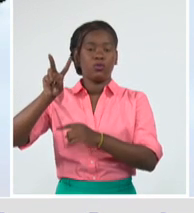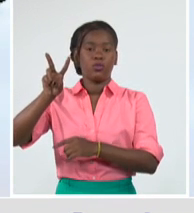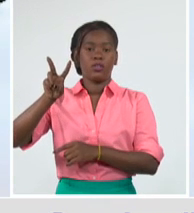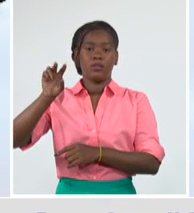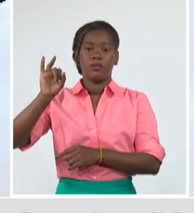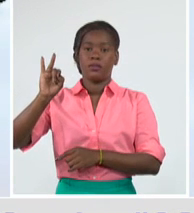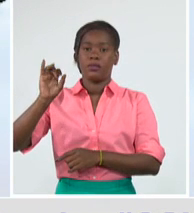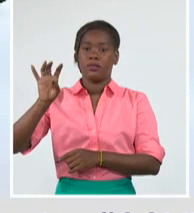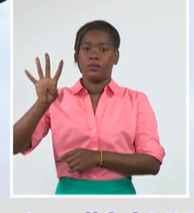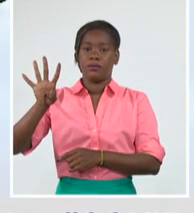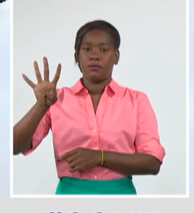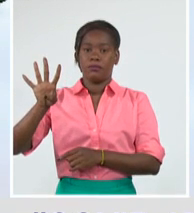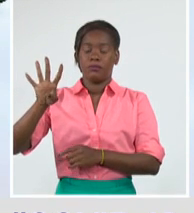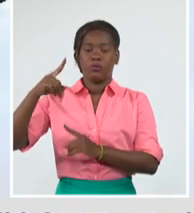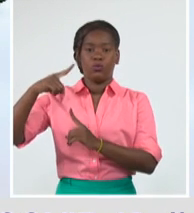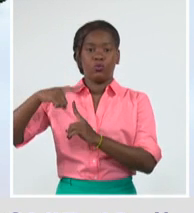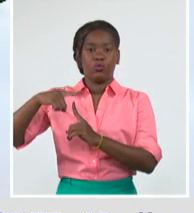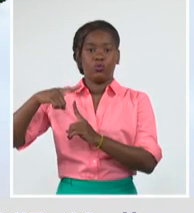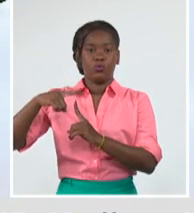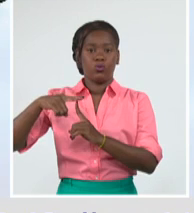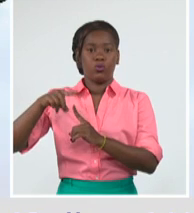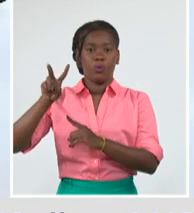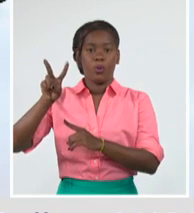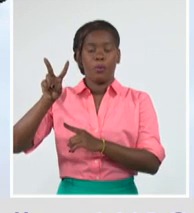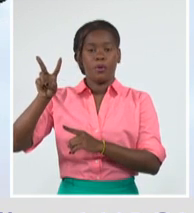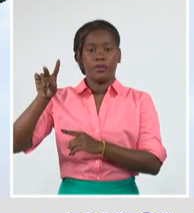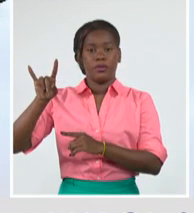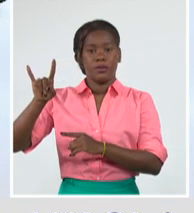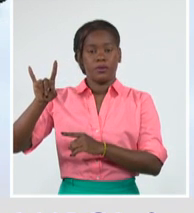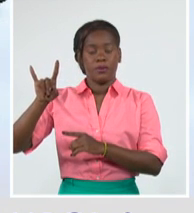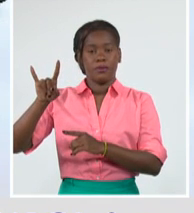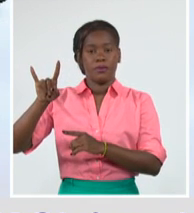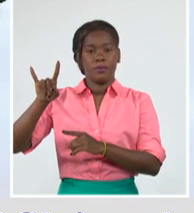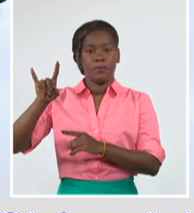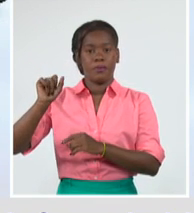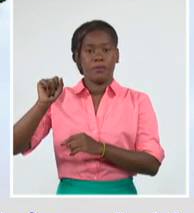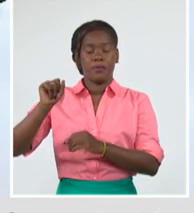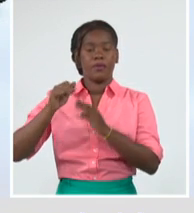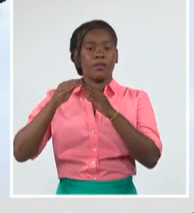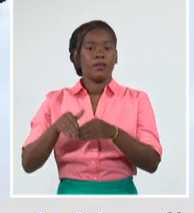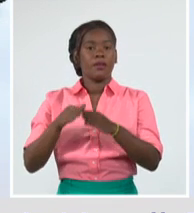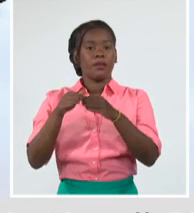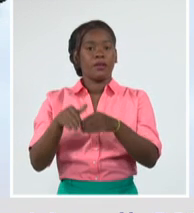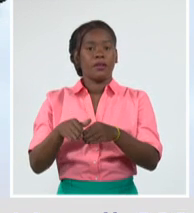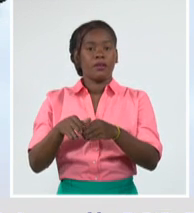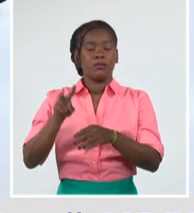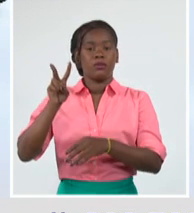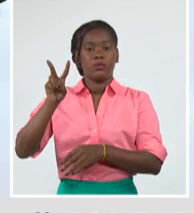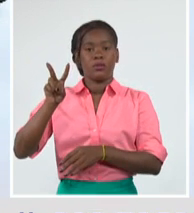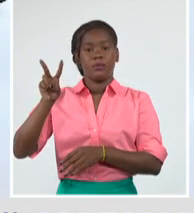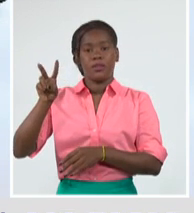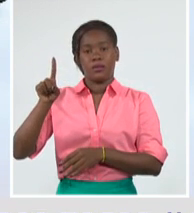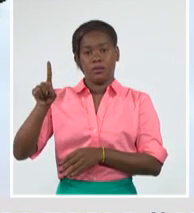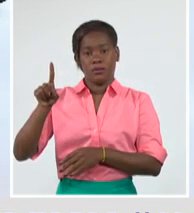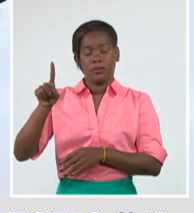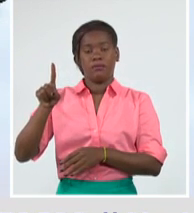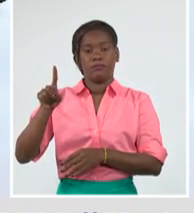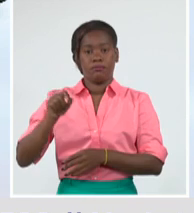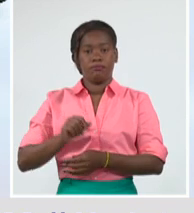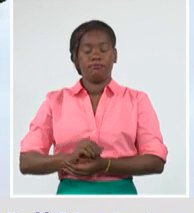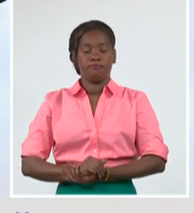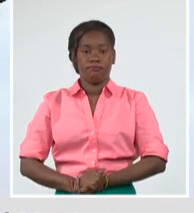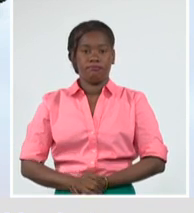274. Las Tunas, 229. Y la provincia de Granma, 221 casos en el